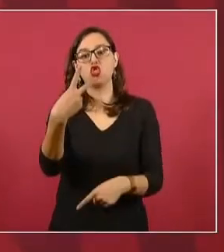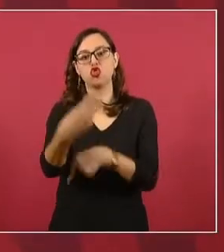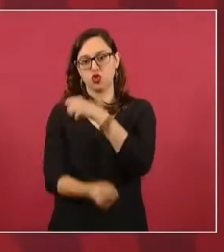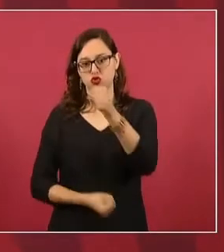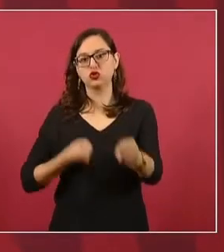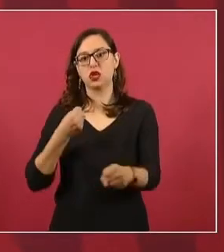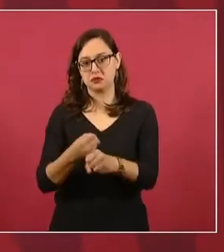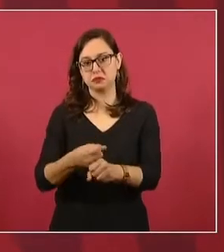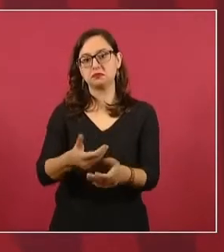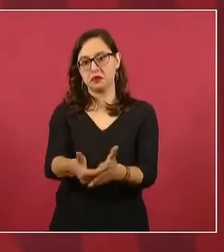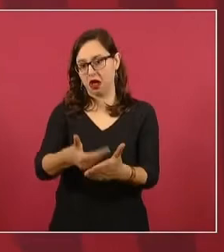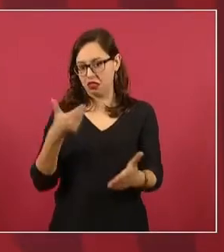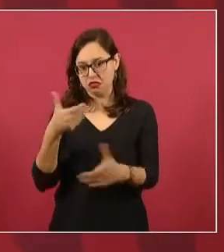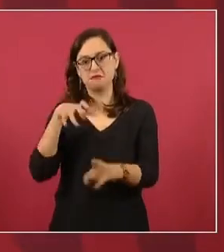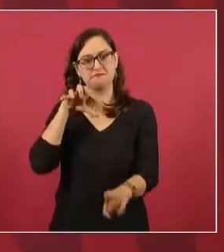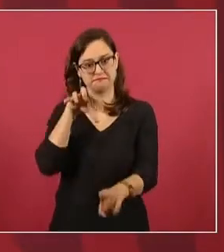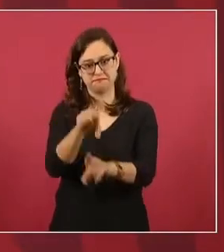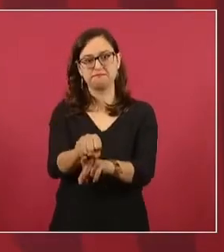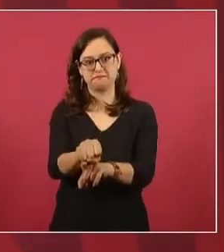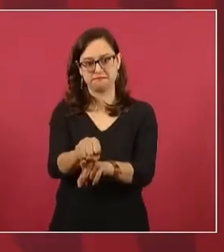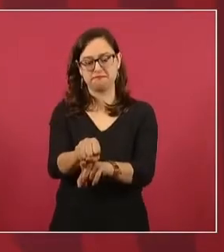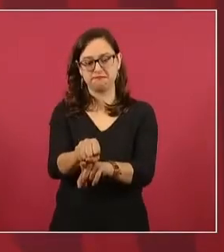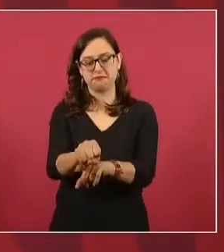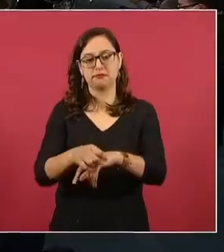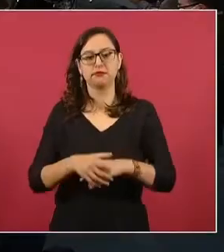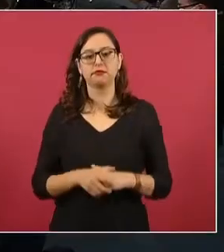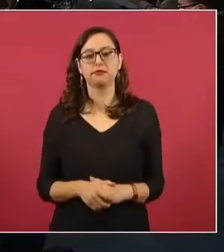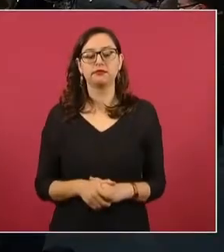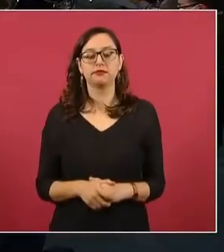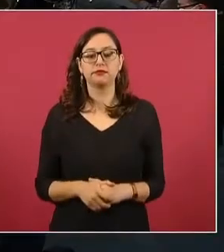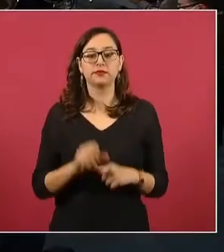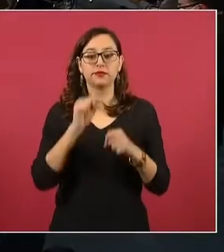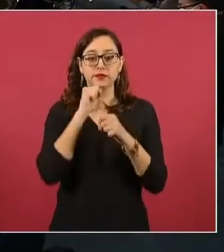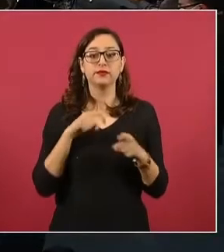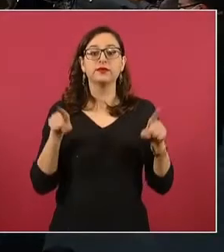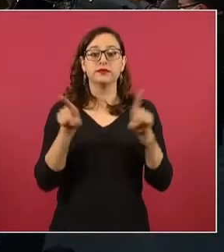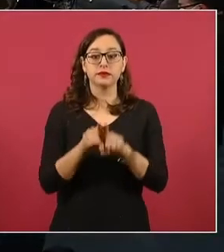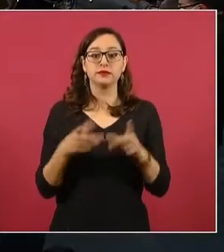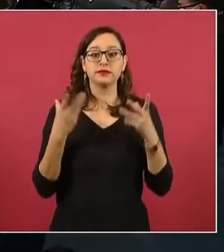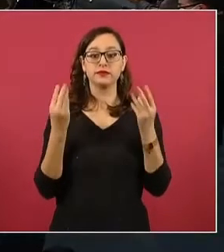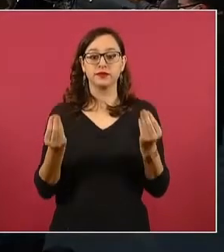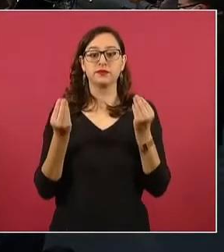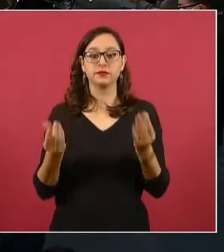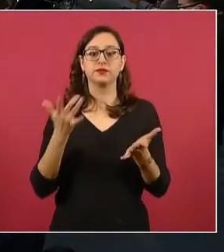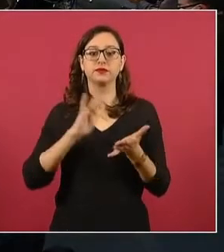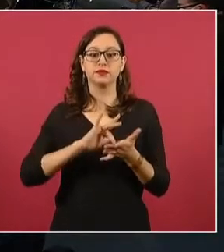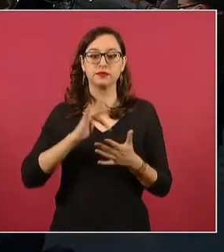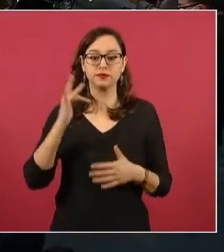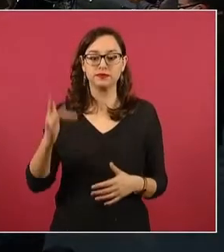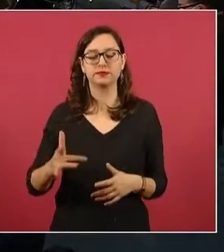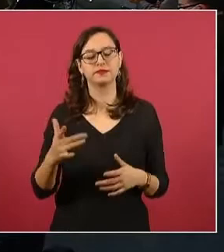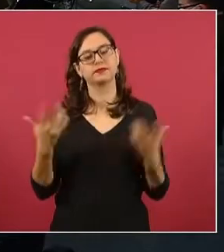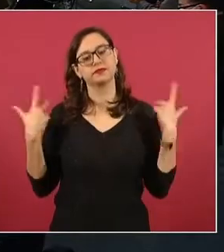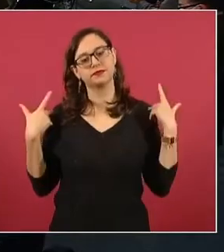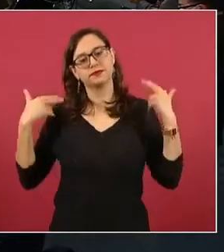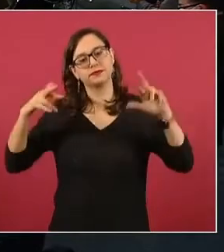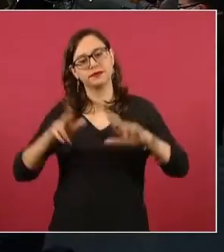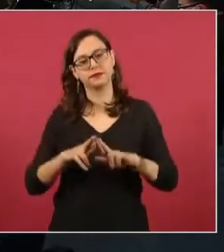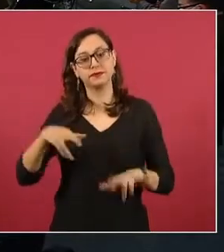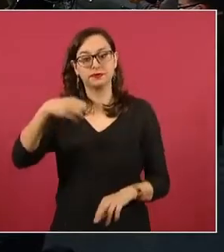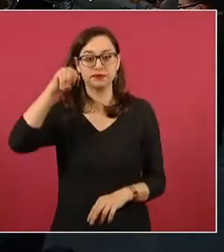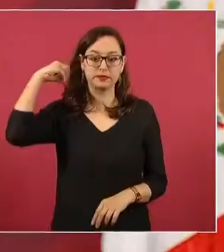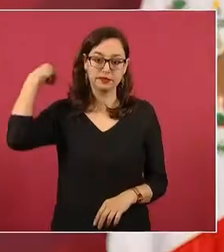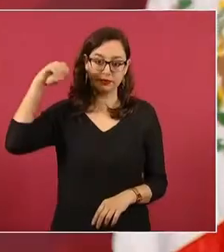termine. Y agradecerle también a los maestros de Oaxaca,